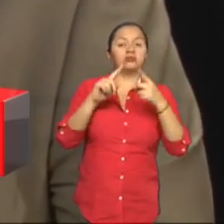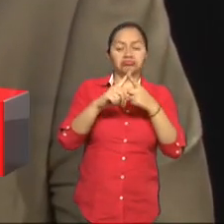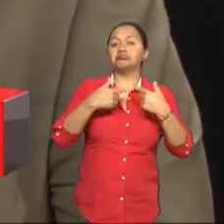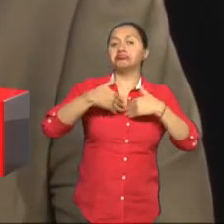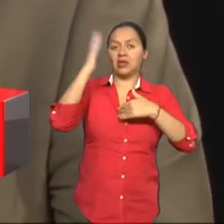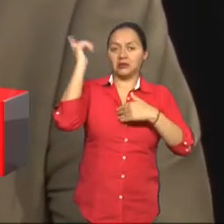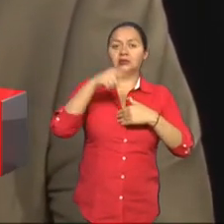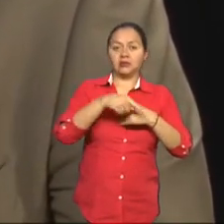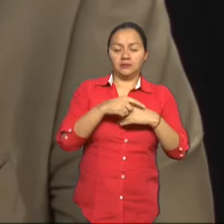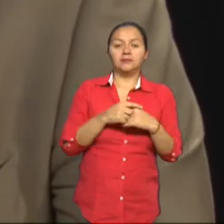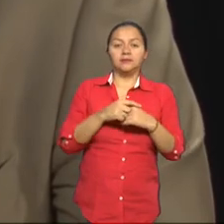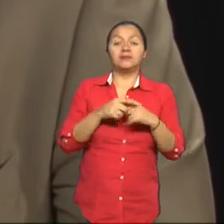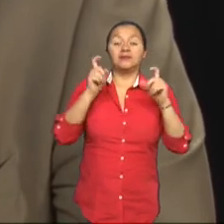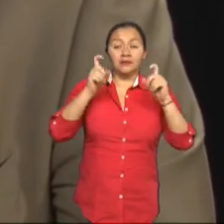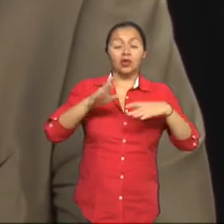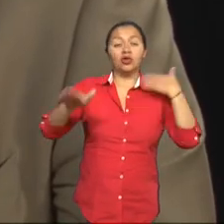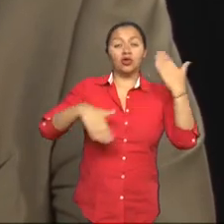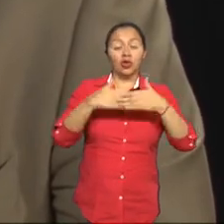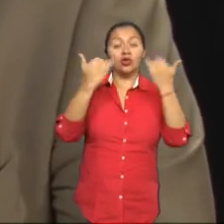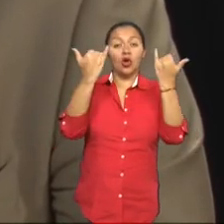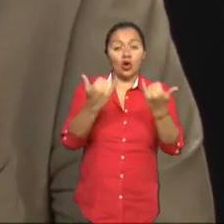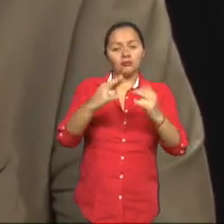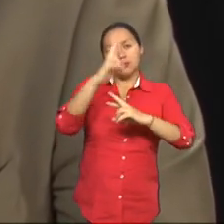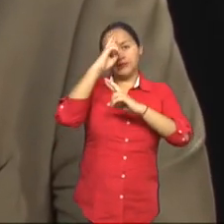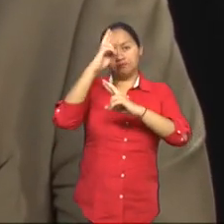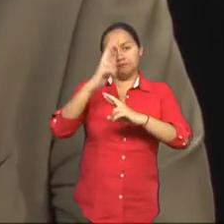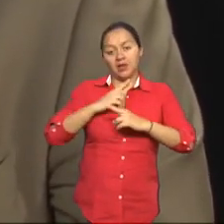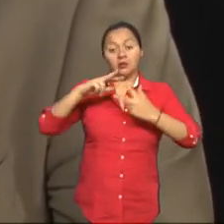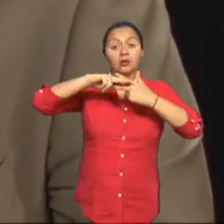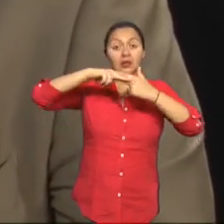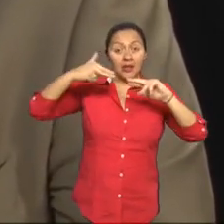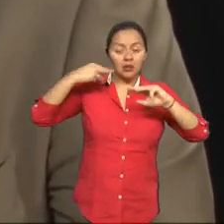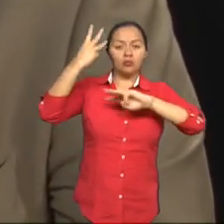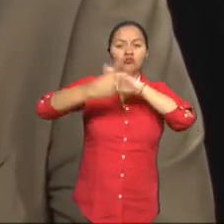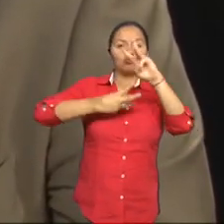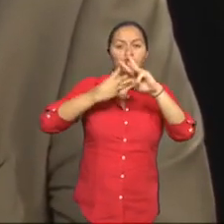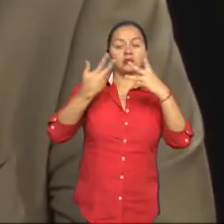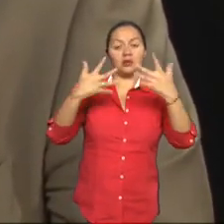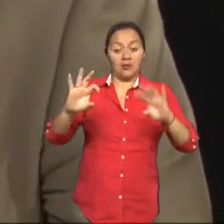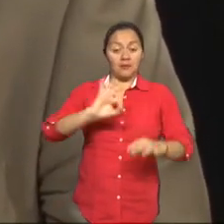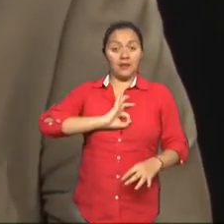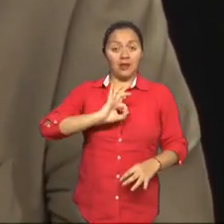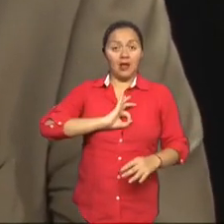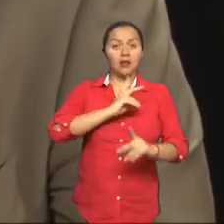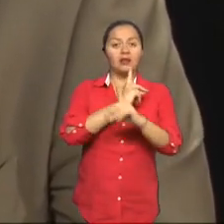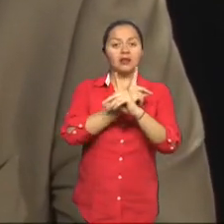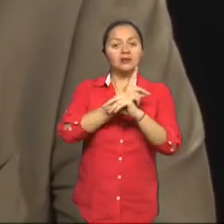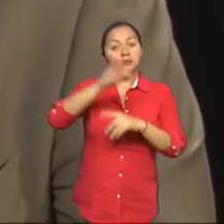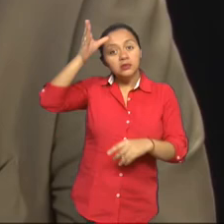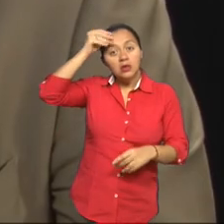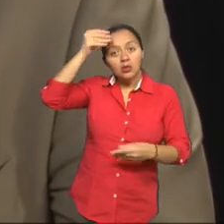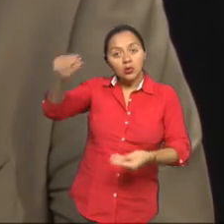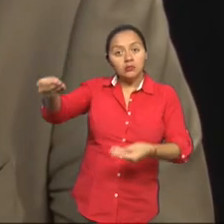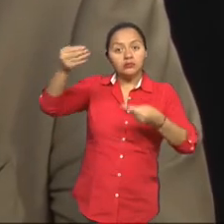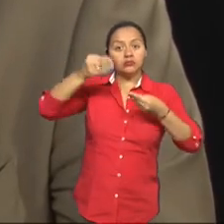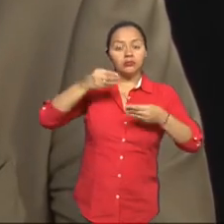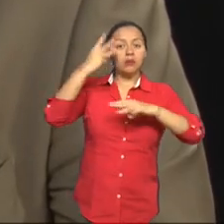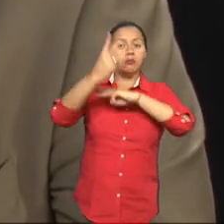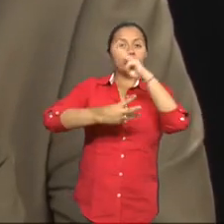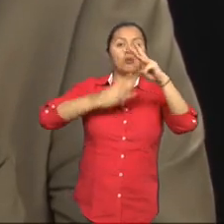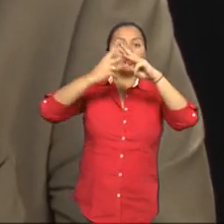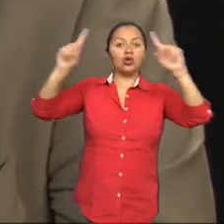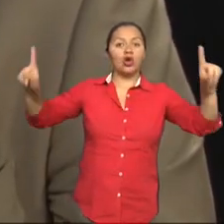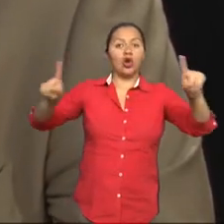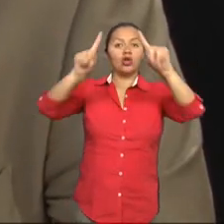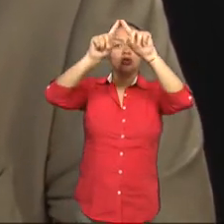Pero hemos ganado un espacio y un respeto inmenso en la región y en el mundo. Una de las últimas medallas fueron en discapacidad intelectual en el Mundial de Londres.